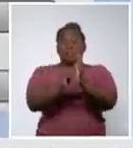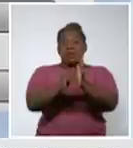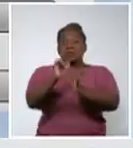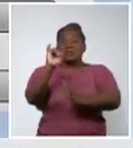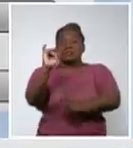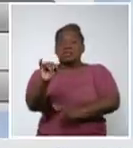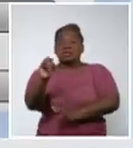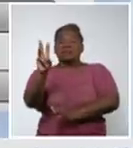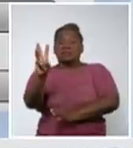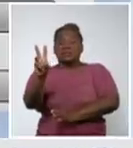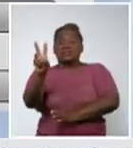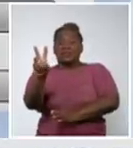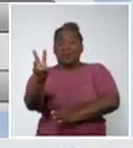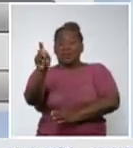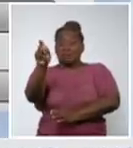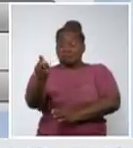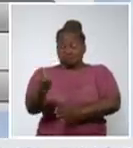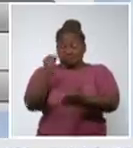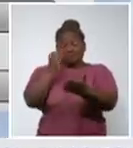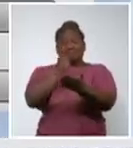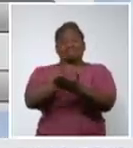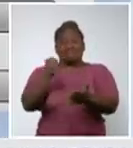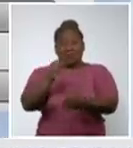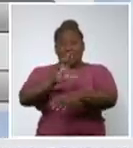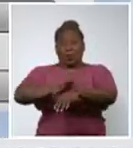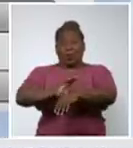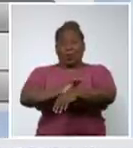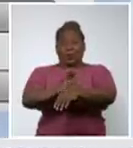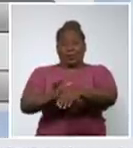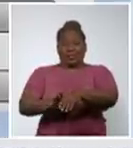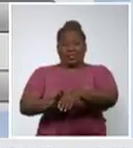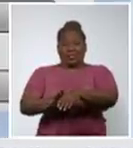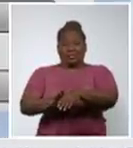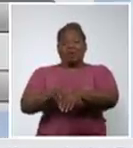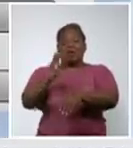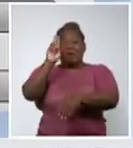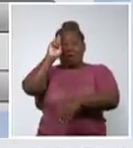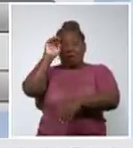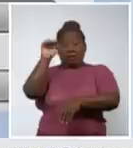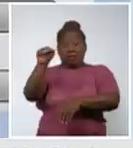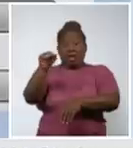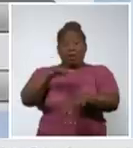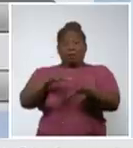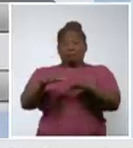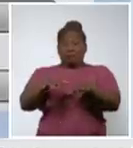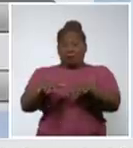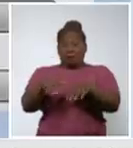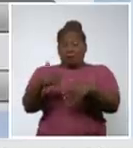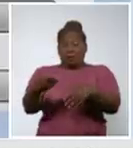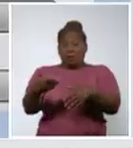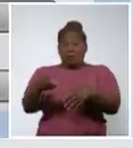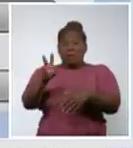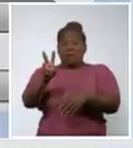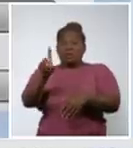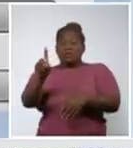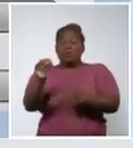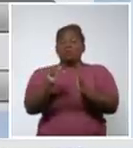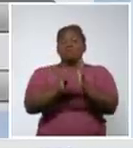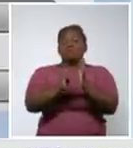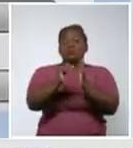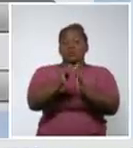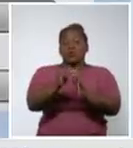119.347.632 casos confirmados, que la cantidad de activos, el número de activos ayer,